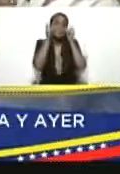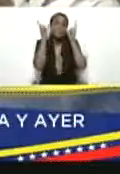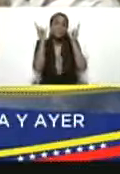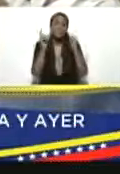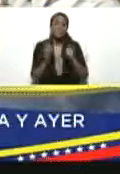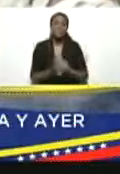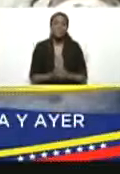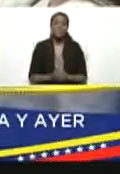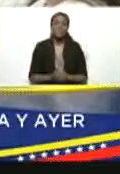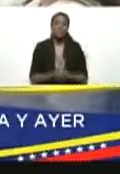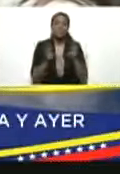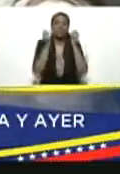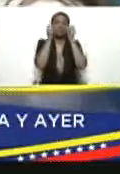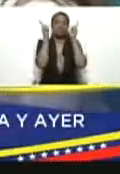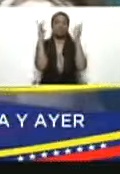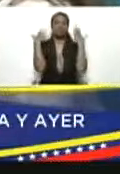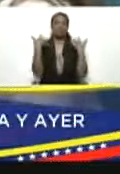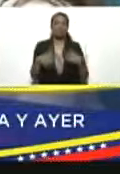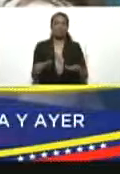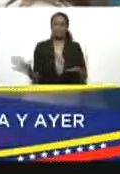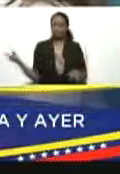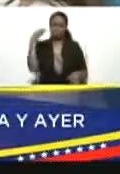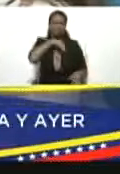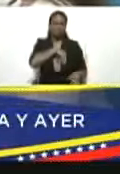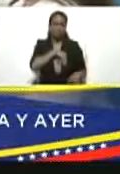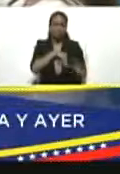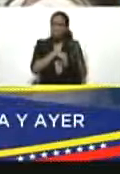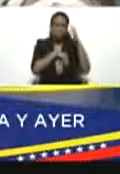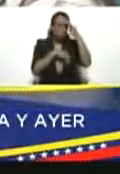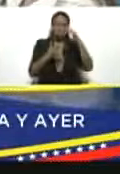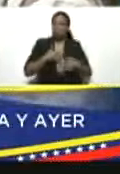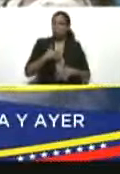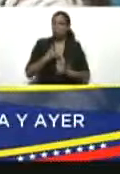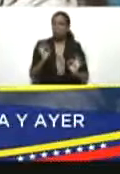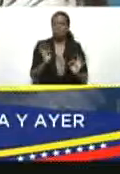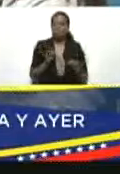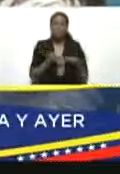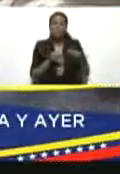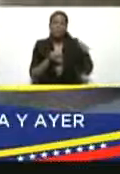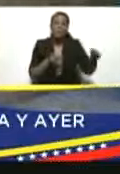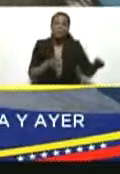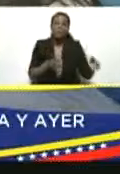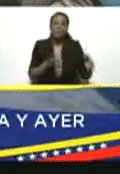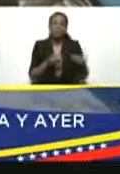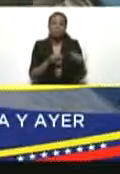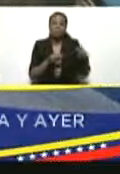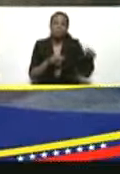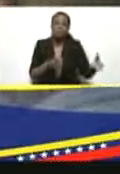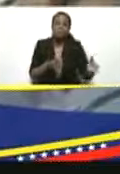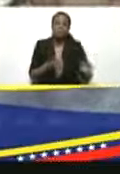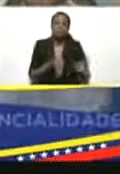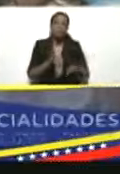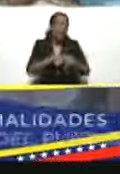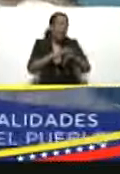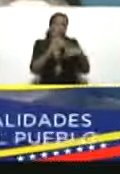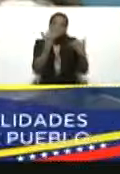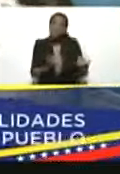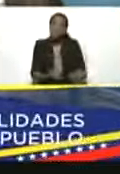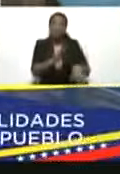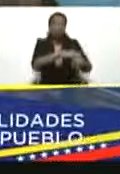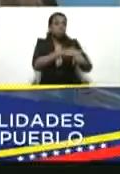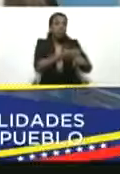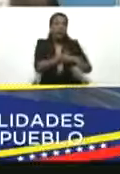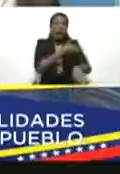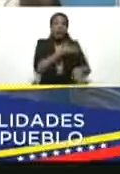Rodolfo impresionante Ah toma escalón ayúdame aquí por favor llámenlo de una vez